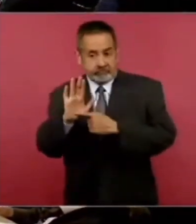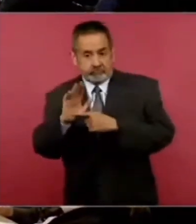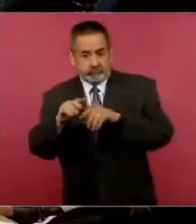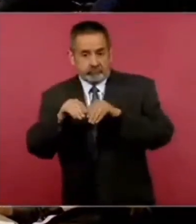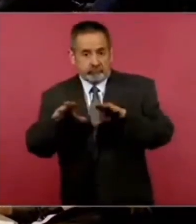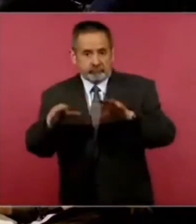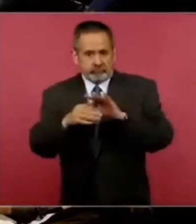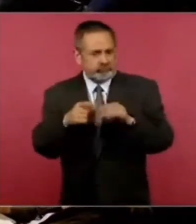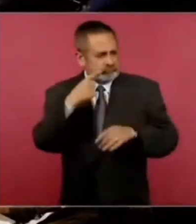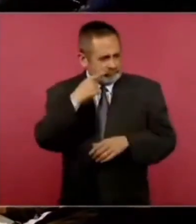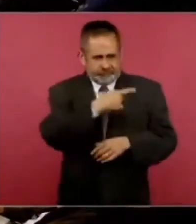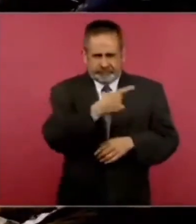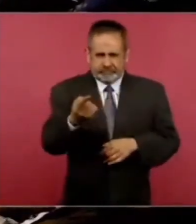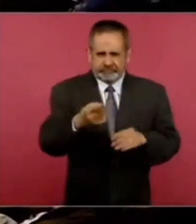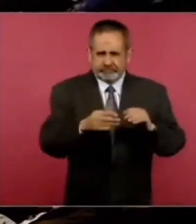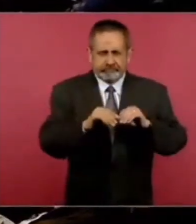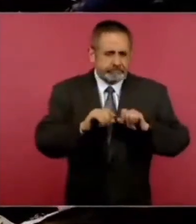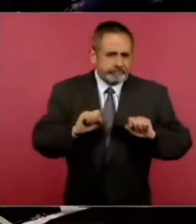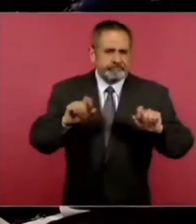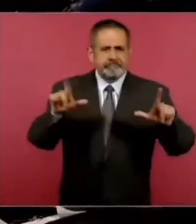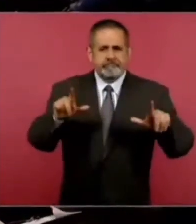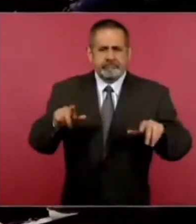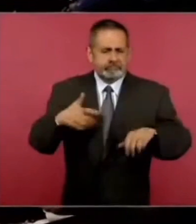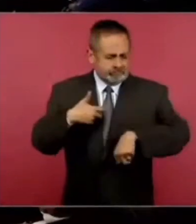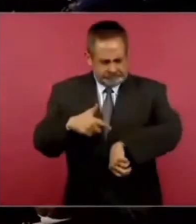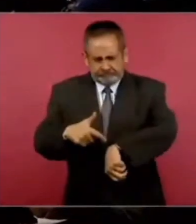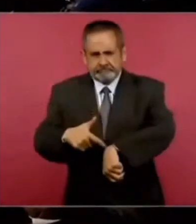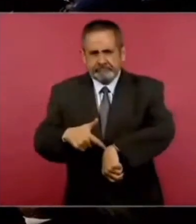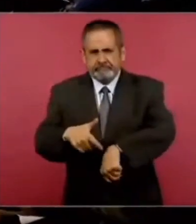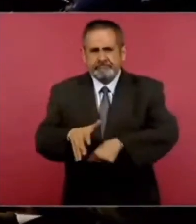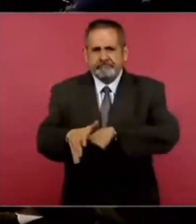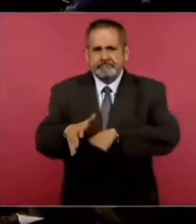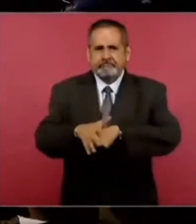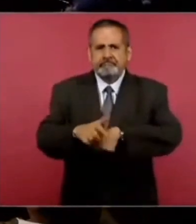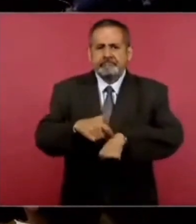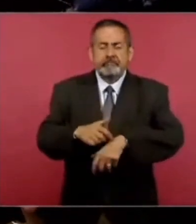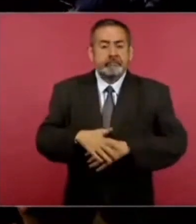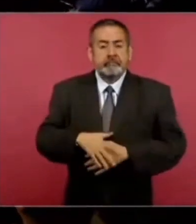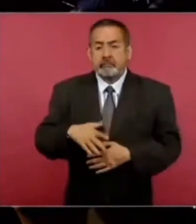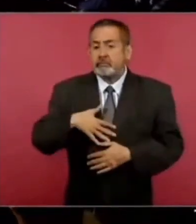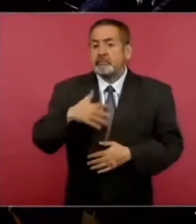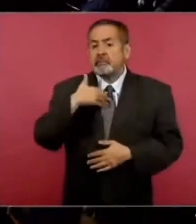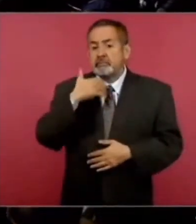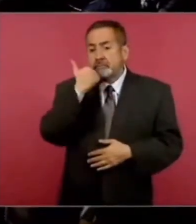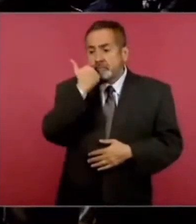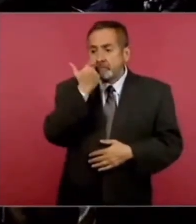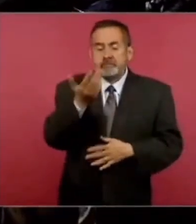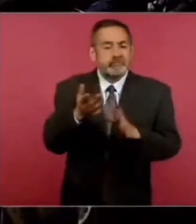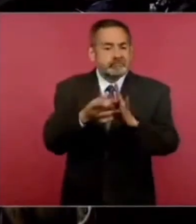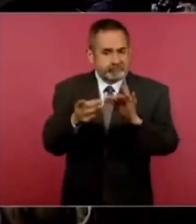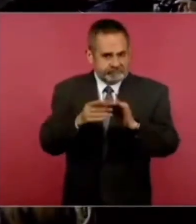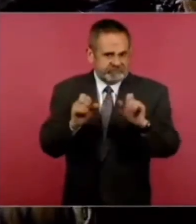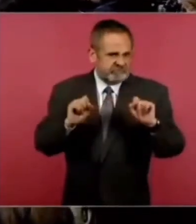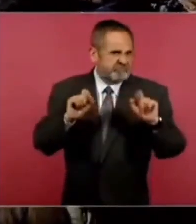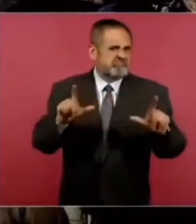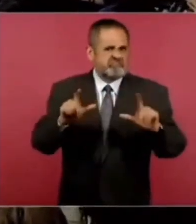¿por qué no los pones? Tenemos tiempo, ¿eh? Y además me interesa mucho el